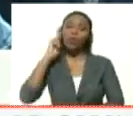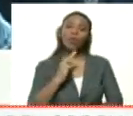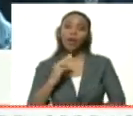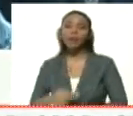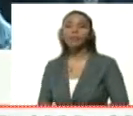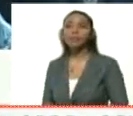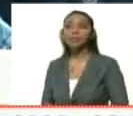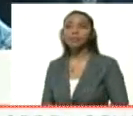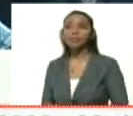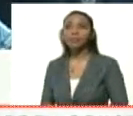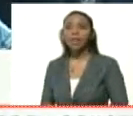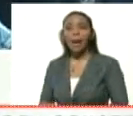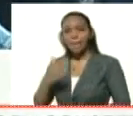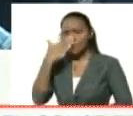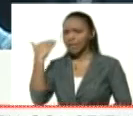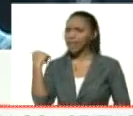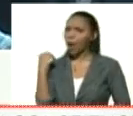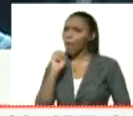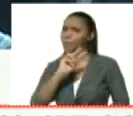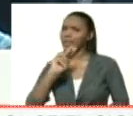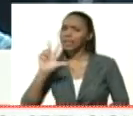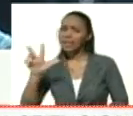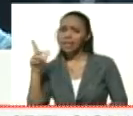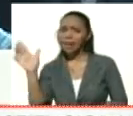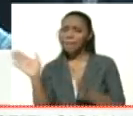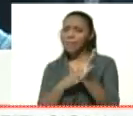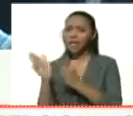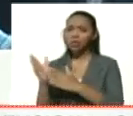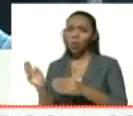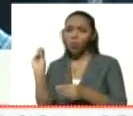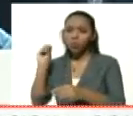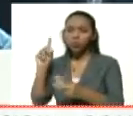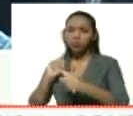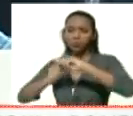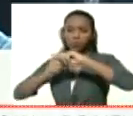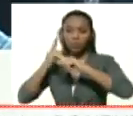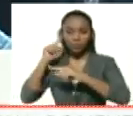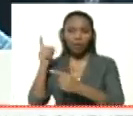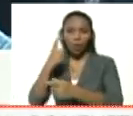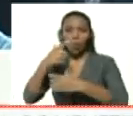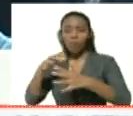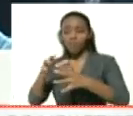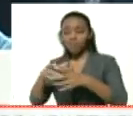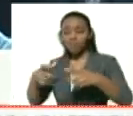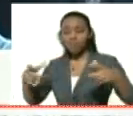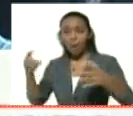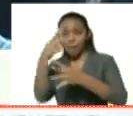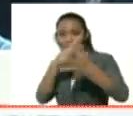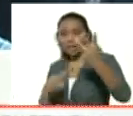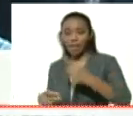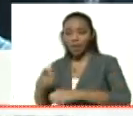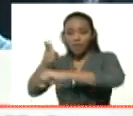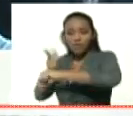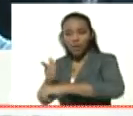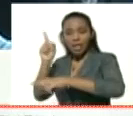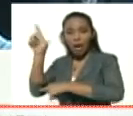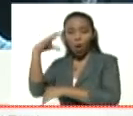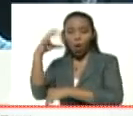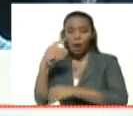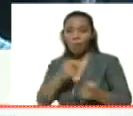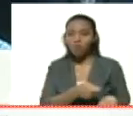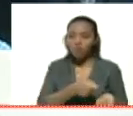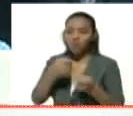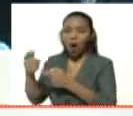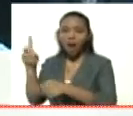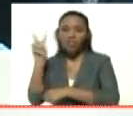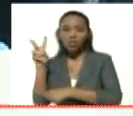Bolivariana. El pasado 23 de marzo fue incautado un arsenal de armas de guerra comprado en Colombia, que sería trasladado a